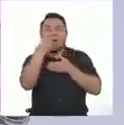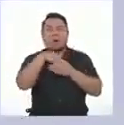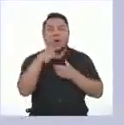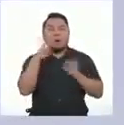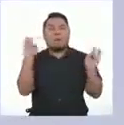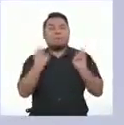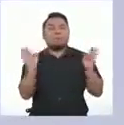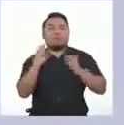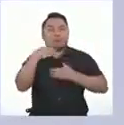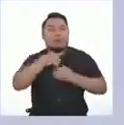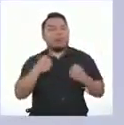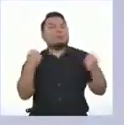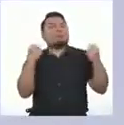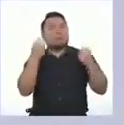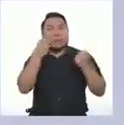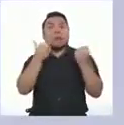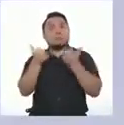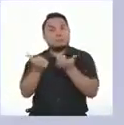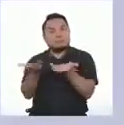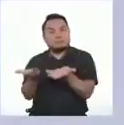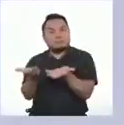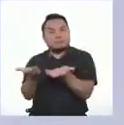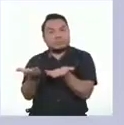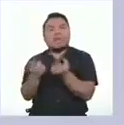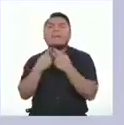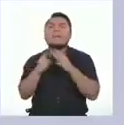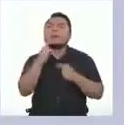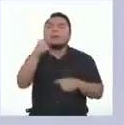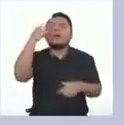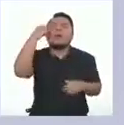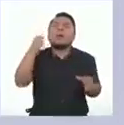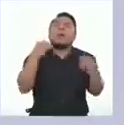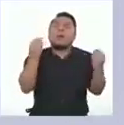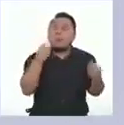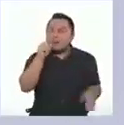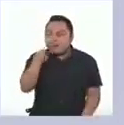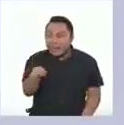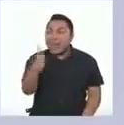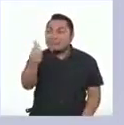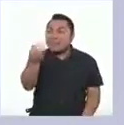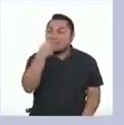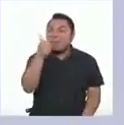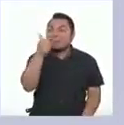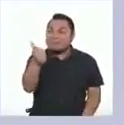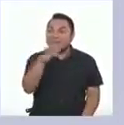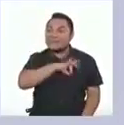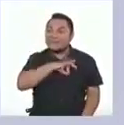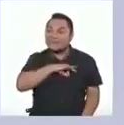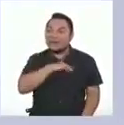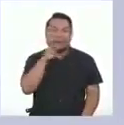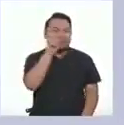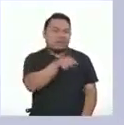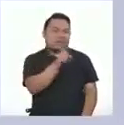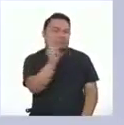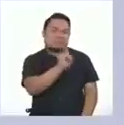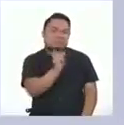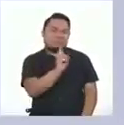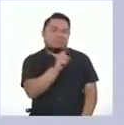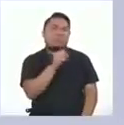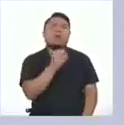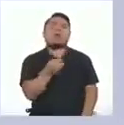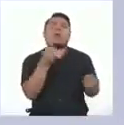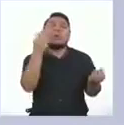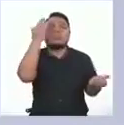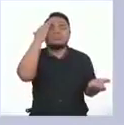proteínas. La pregunta clave es, ¿cómo podemos saber si un alimento es beneficioso para nuestra salud? Y otra pregunta